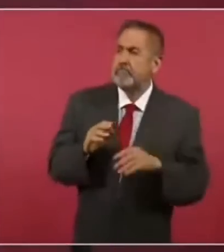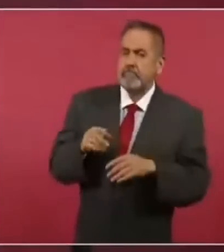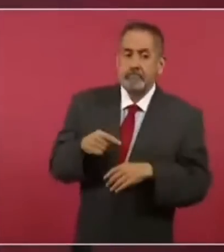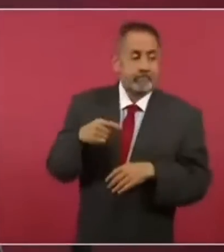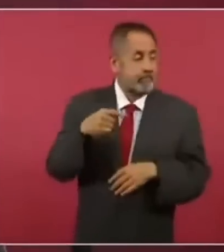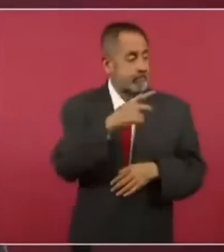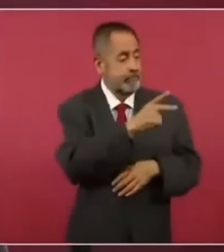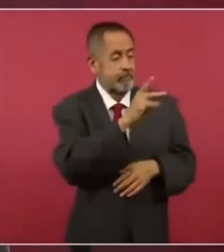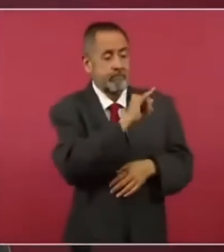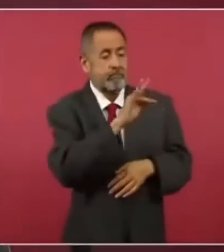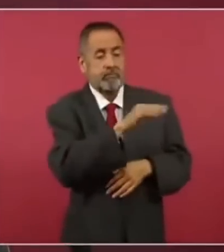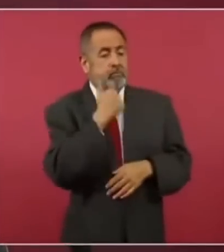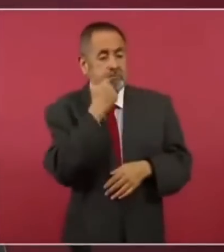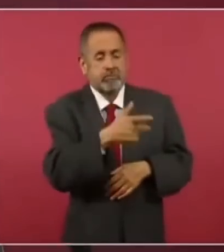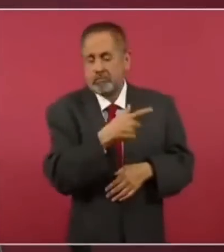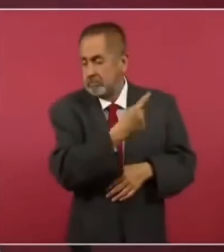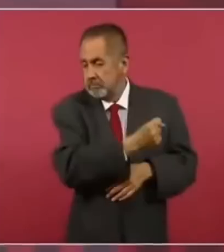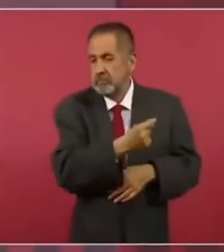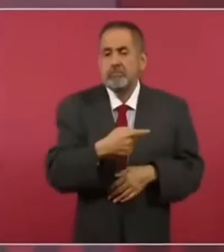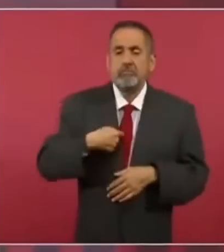Judicial.